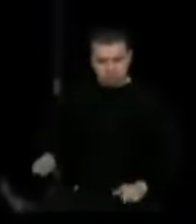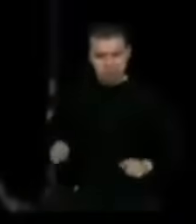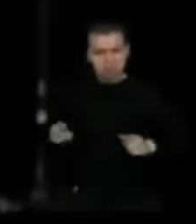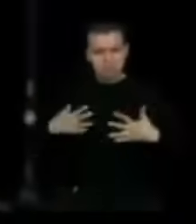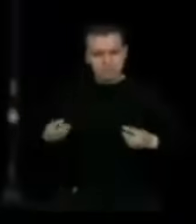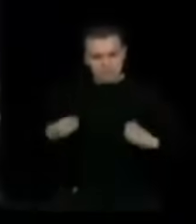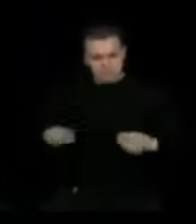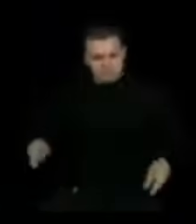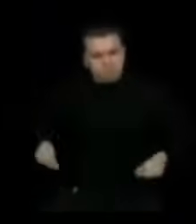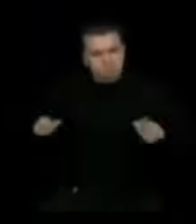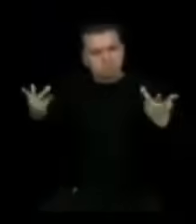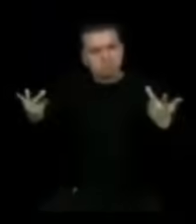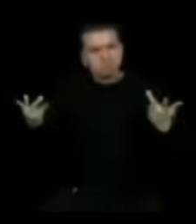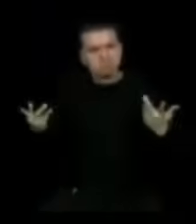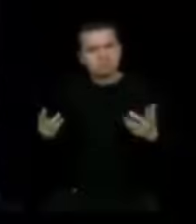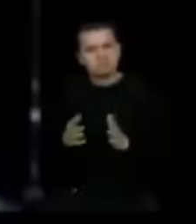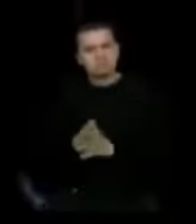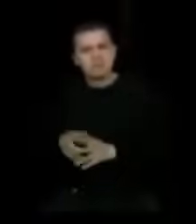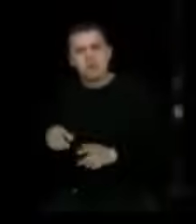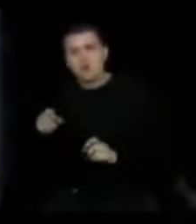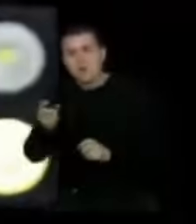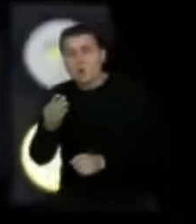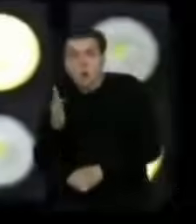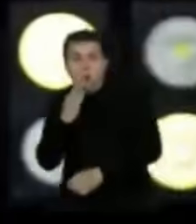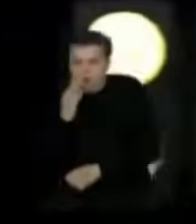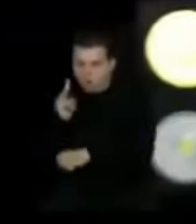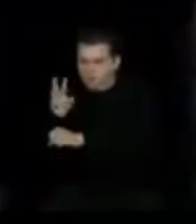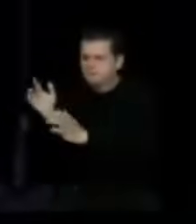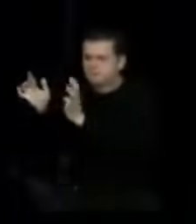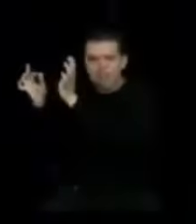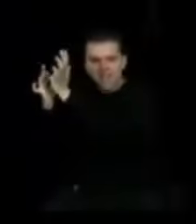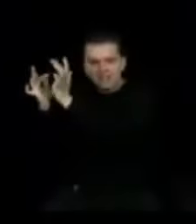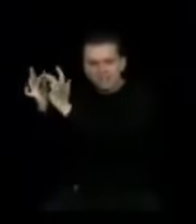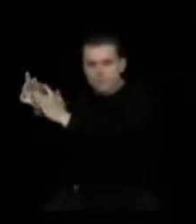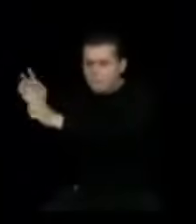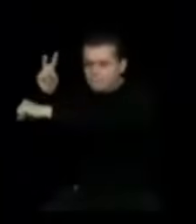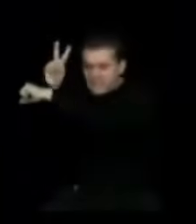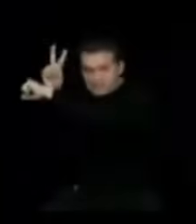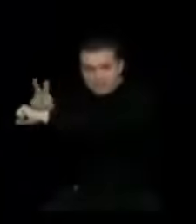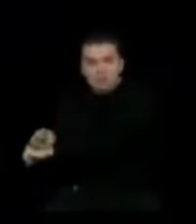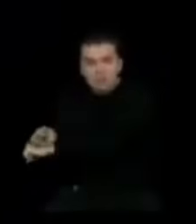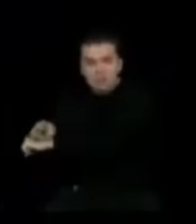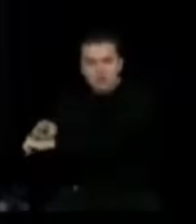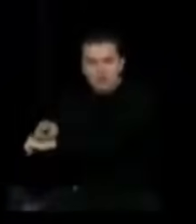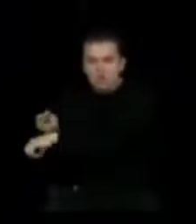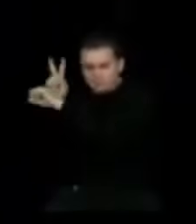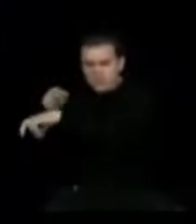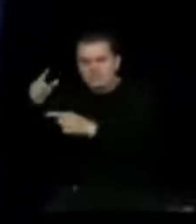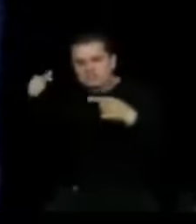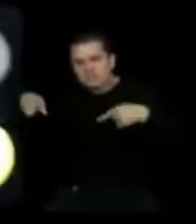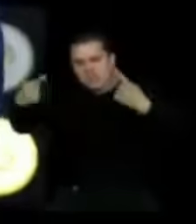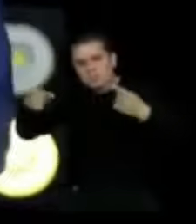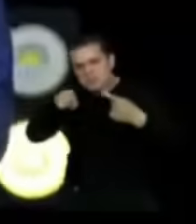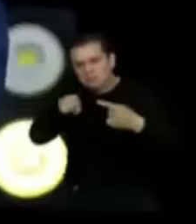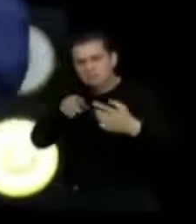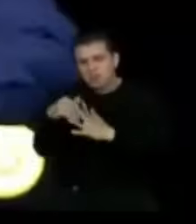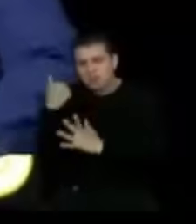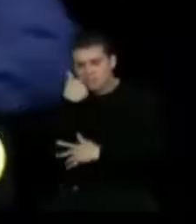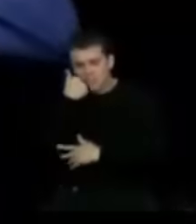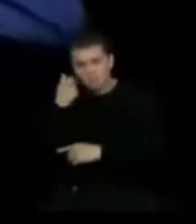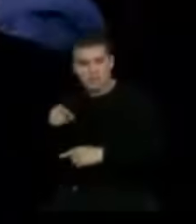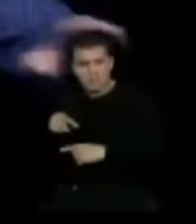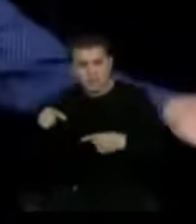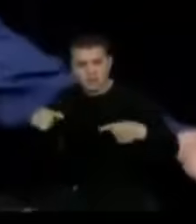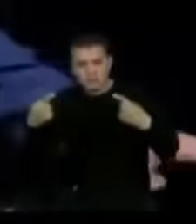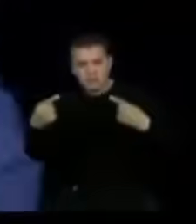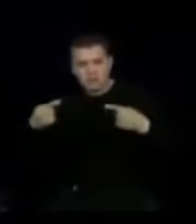Cuando se habla de que Jesús venció, estamos hablando de que Jesús venció a ese enemigo. Ya está vencido. La enfermedad es un